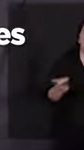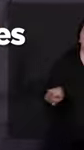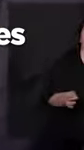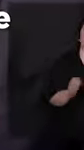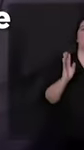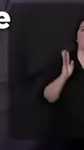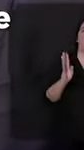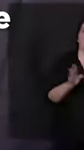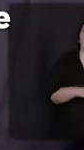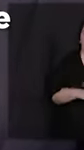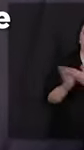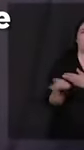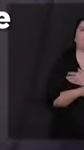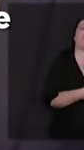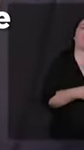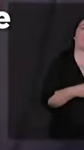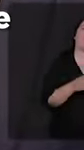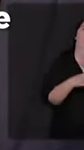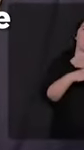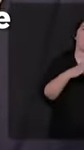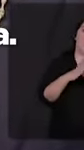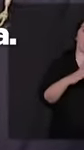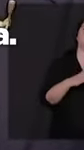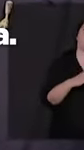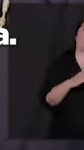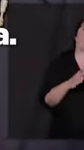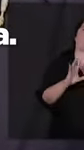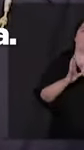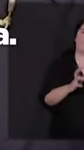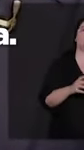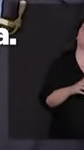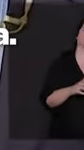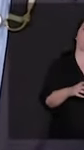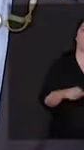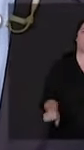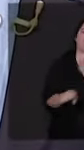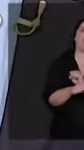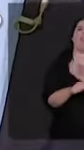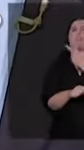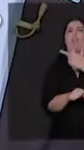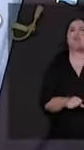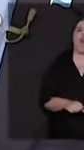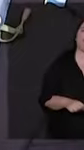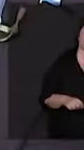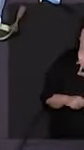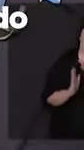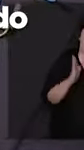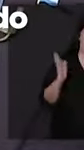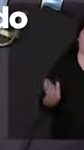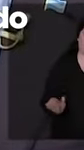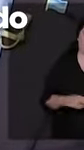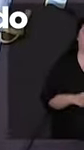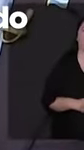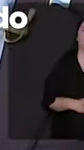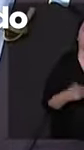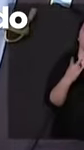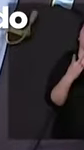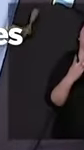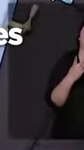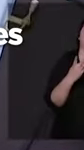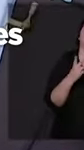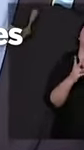bosques o que destruye humedales prisión efectiva Y en segundo lugar hemos planteado un